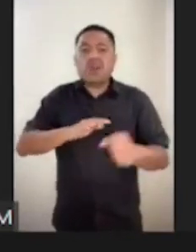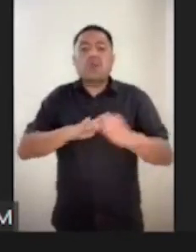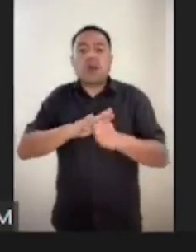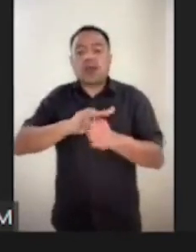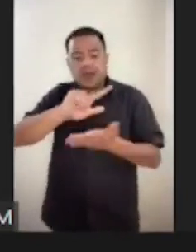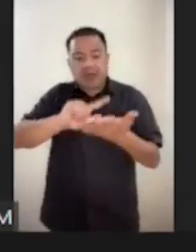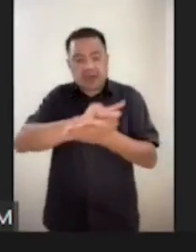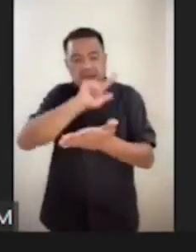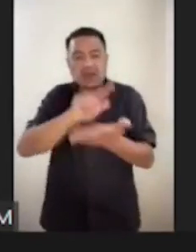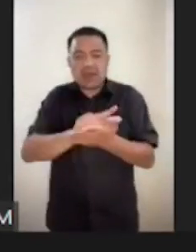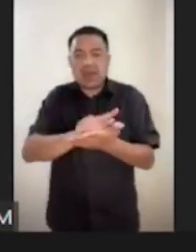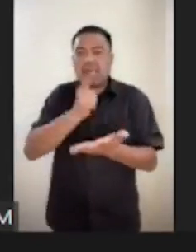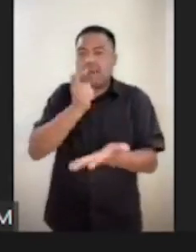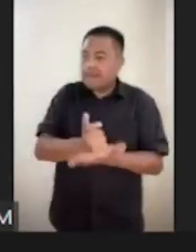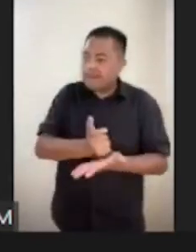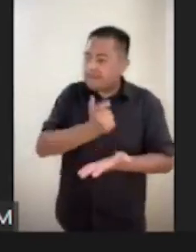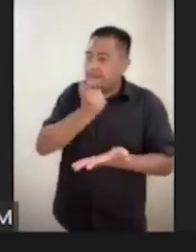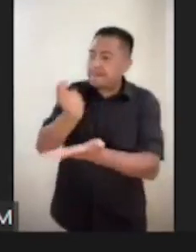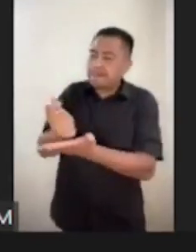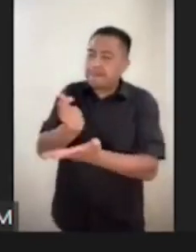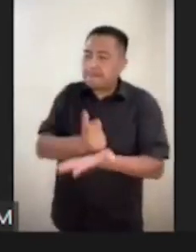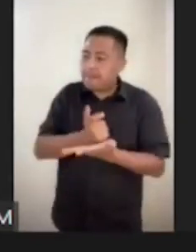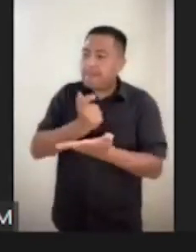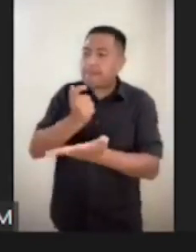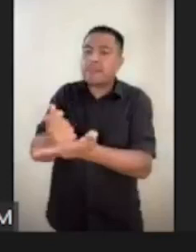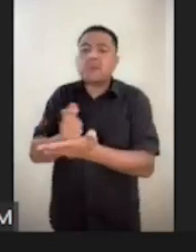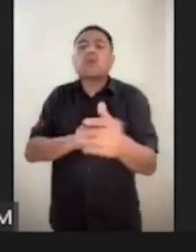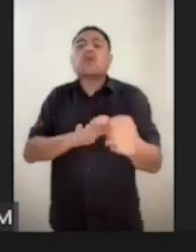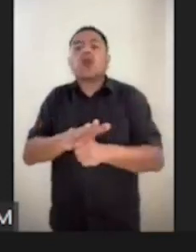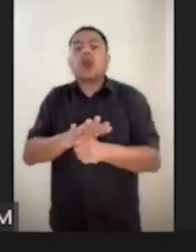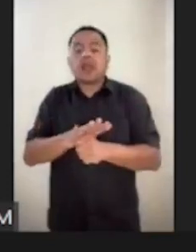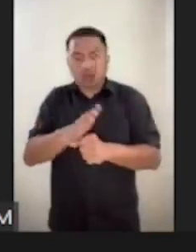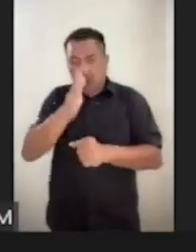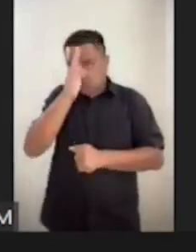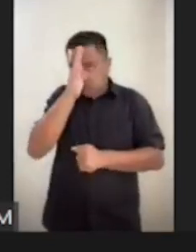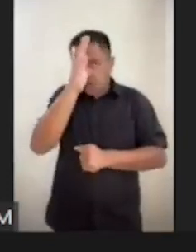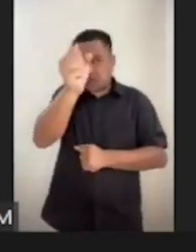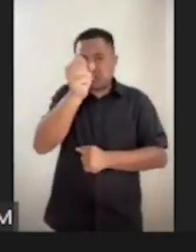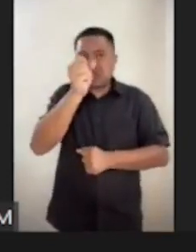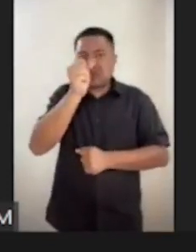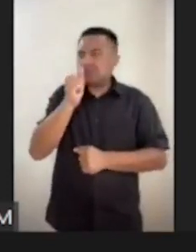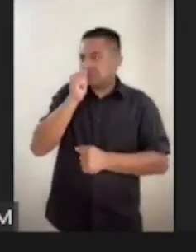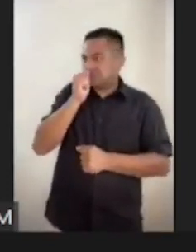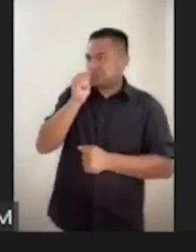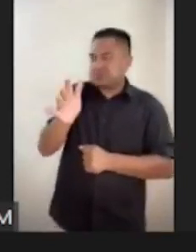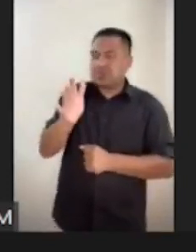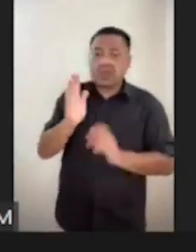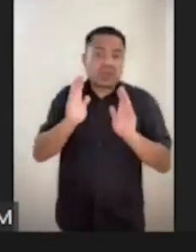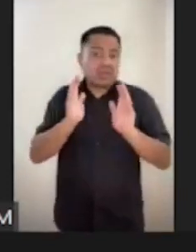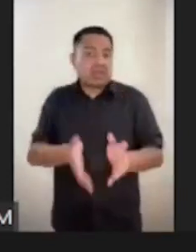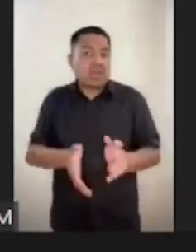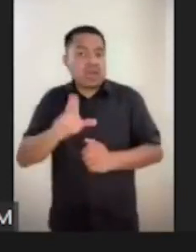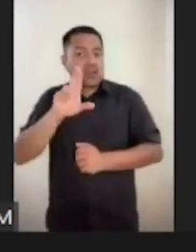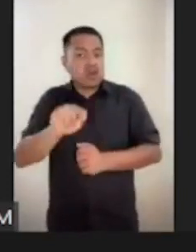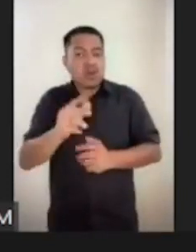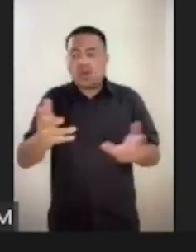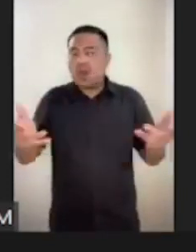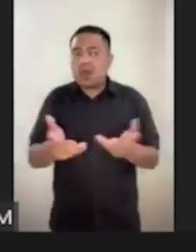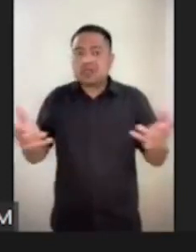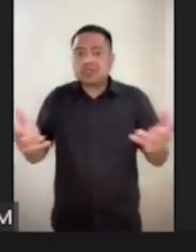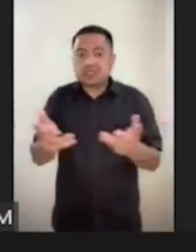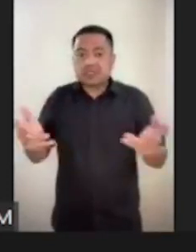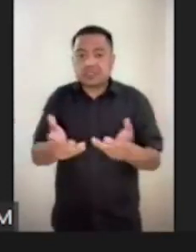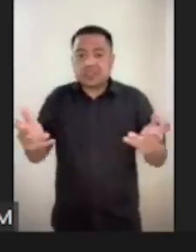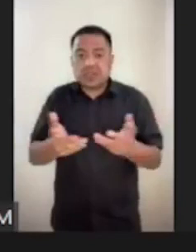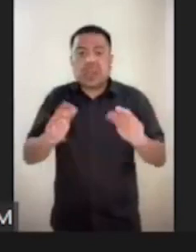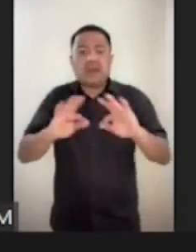de pagar al actor el monto y los conceptos reclamados, ya que si no lo hace o lo hace de